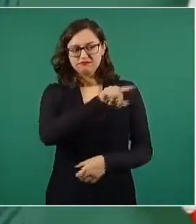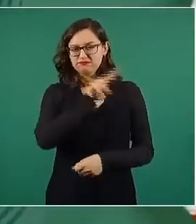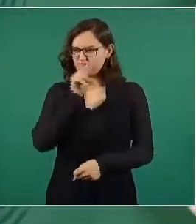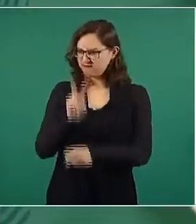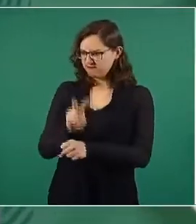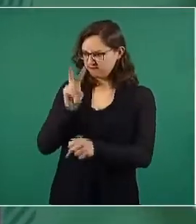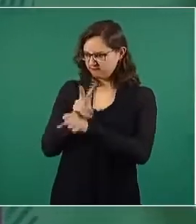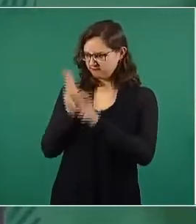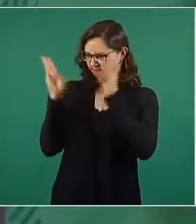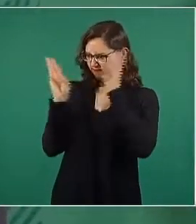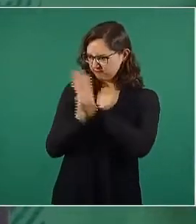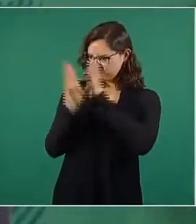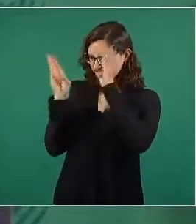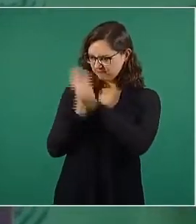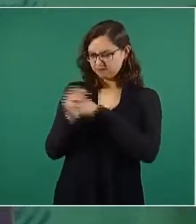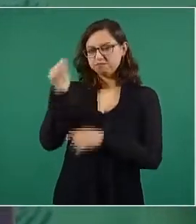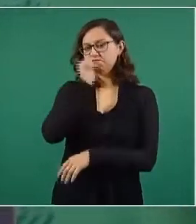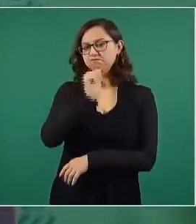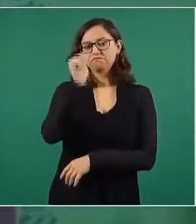nos espiaron siempre,